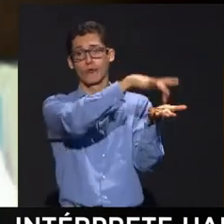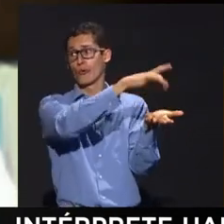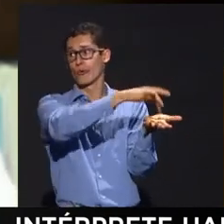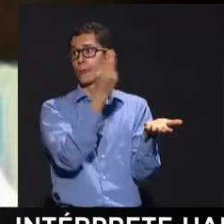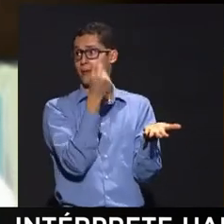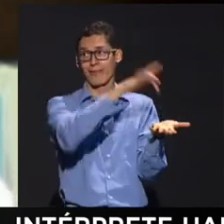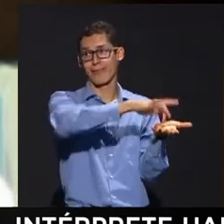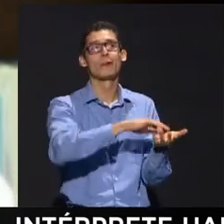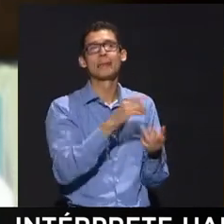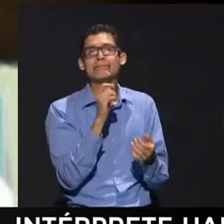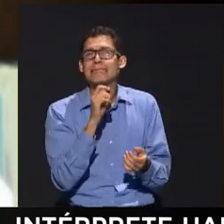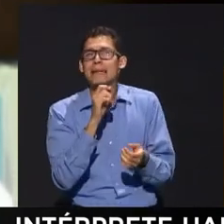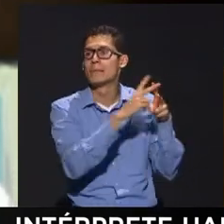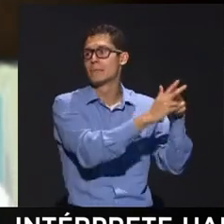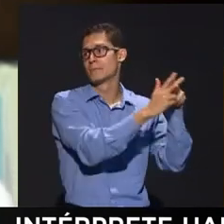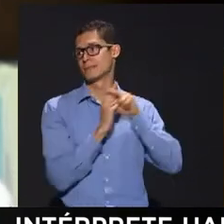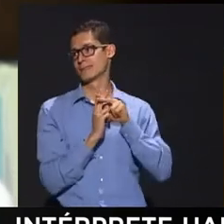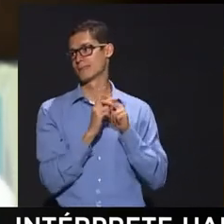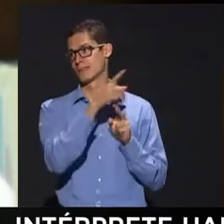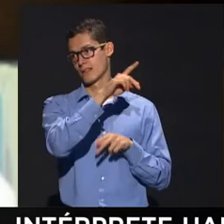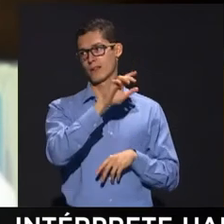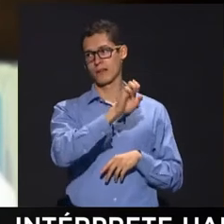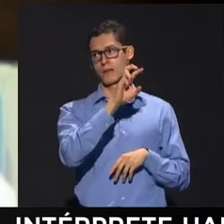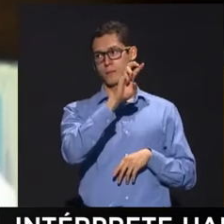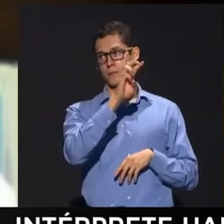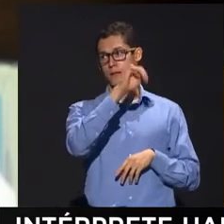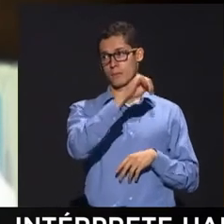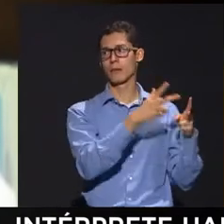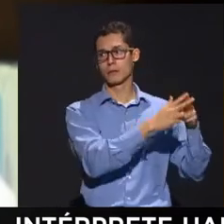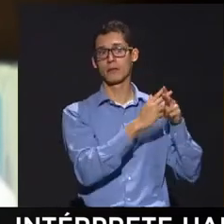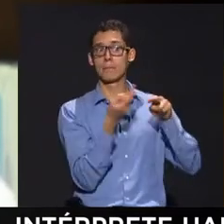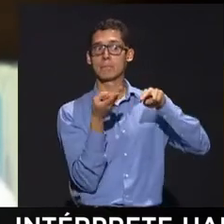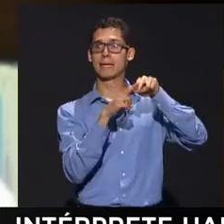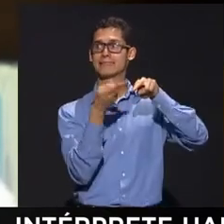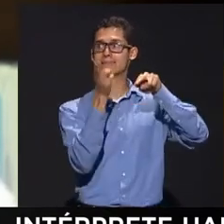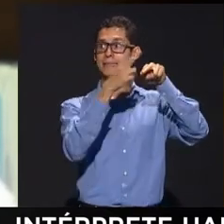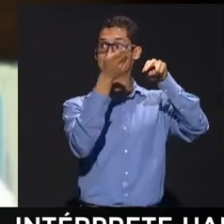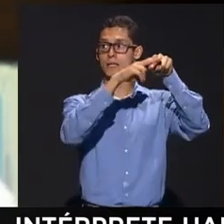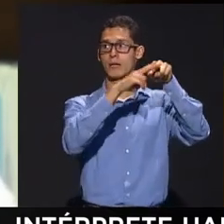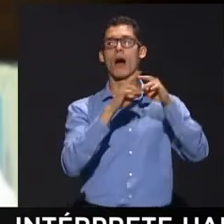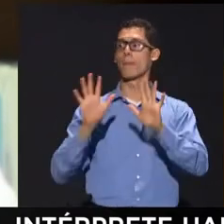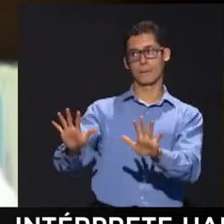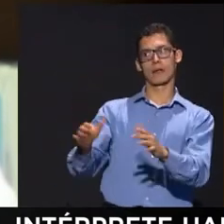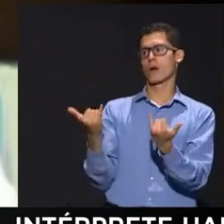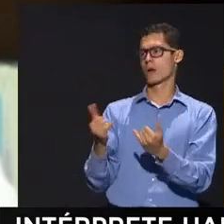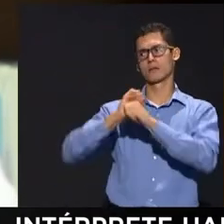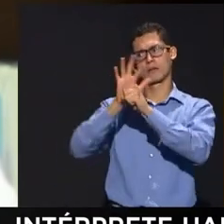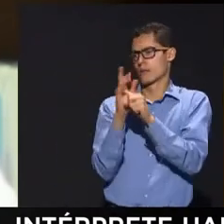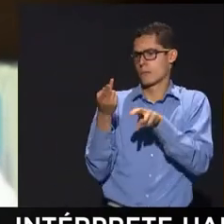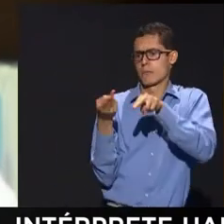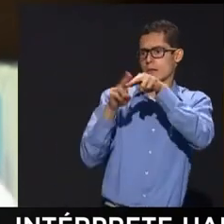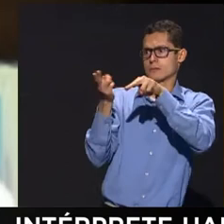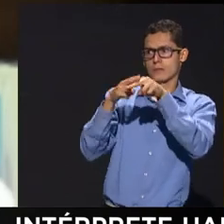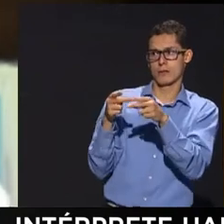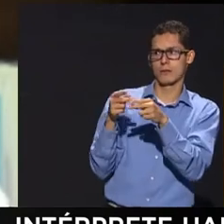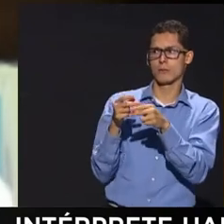que tenemos con algunas familias que tienen deudas anteriores con EPM están suspendidos. Como también se ha suspendido el cobro de cuotas